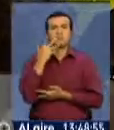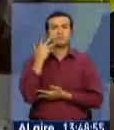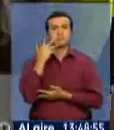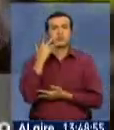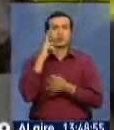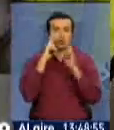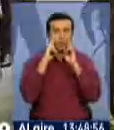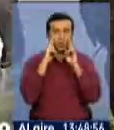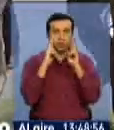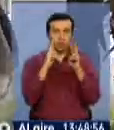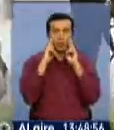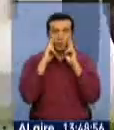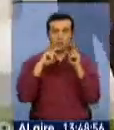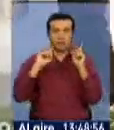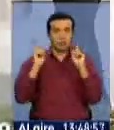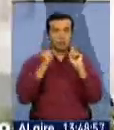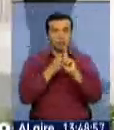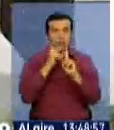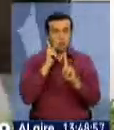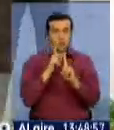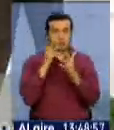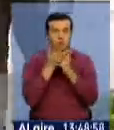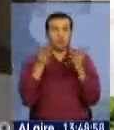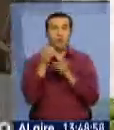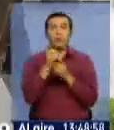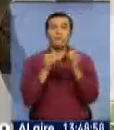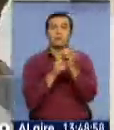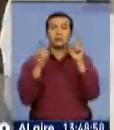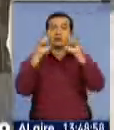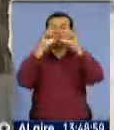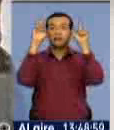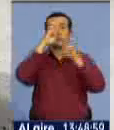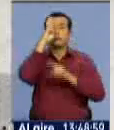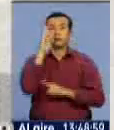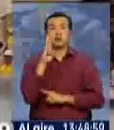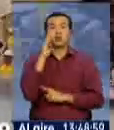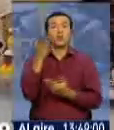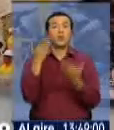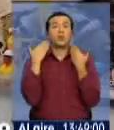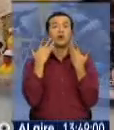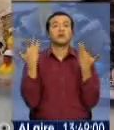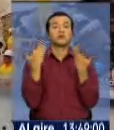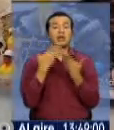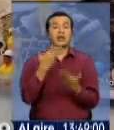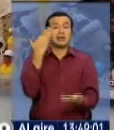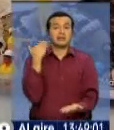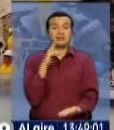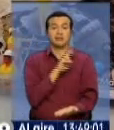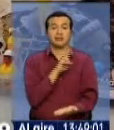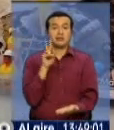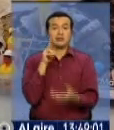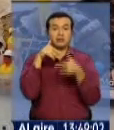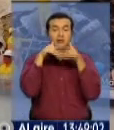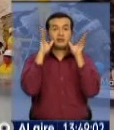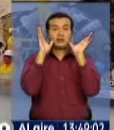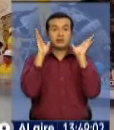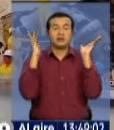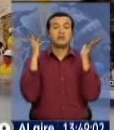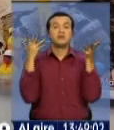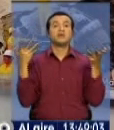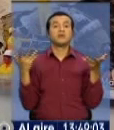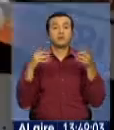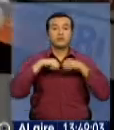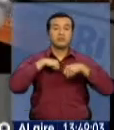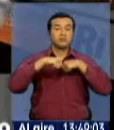de reconocimiento en el primer punto, las oficinas de Odebrecht en Guayaquil, lugar donde el pasado 22 de diciembre la entidad efectuó